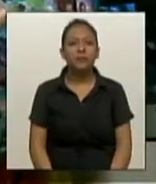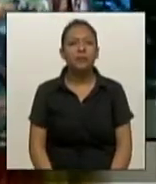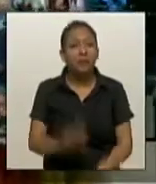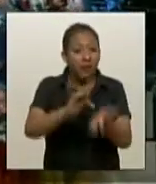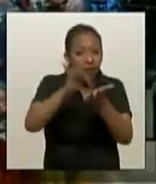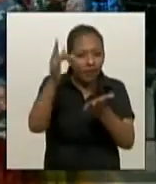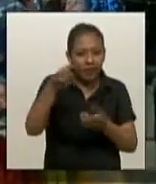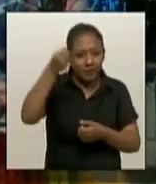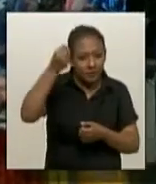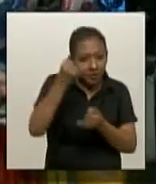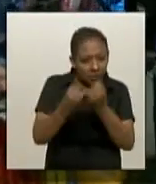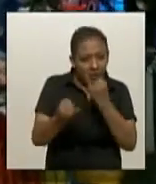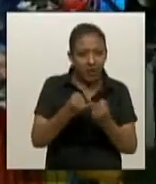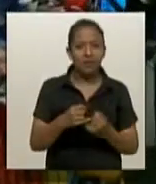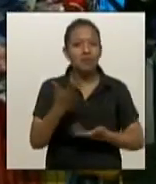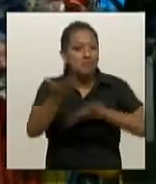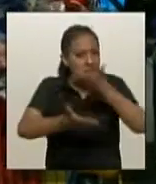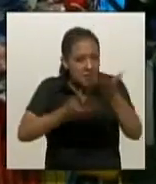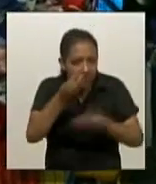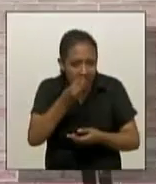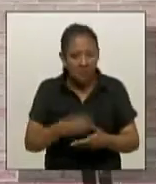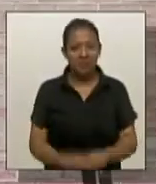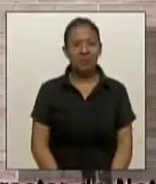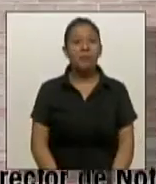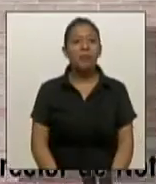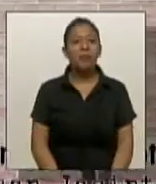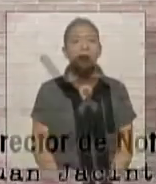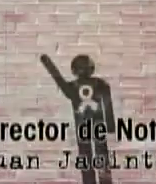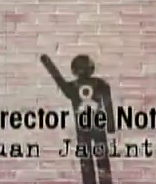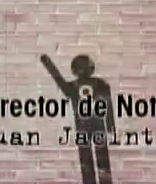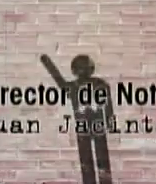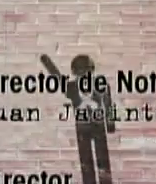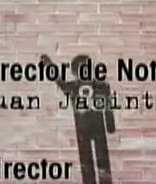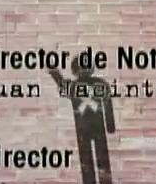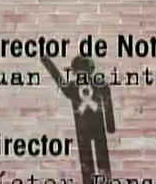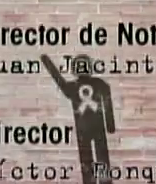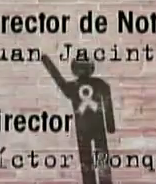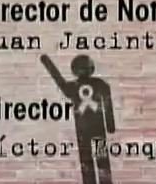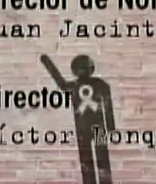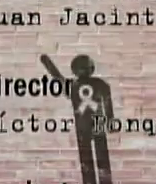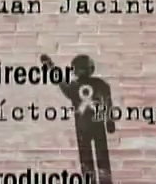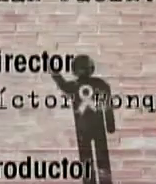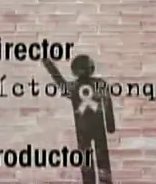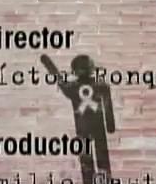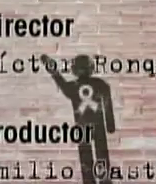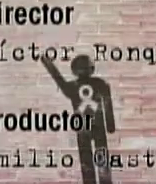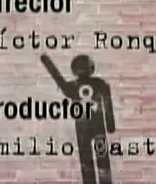güey, gracias. ¿De qué? Provecho. Gracias. Le digo que me deseo.